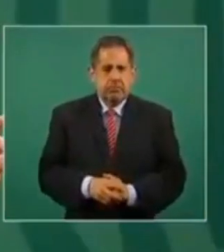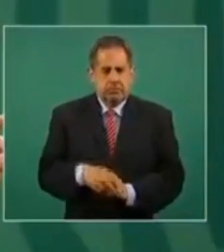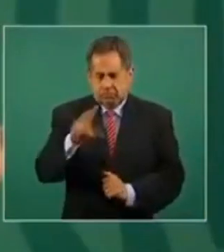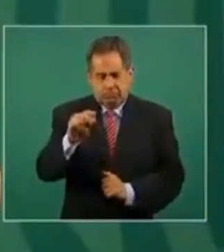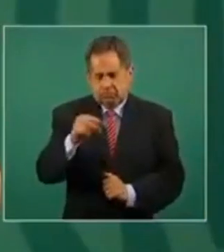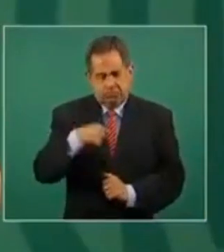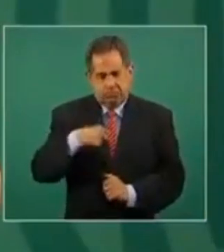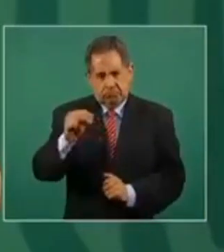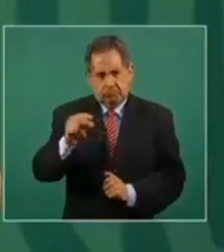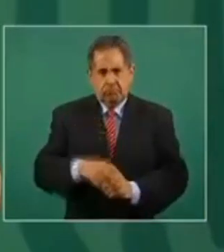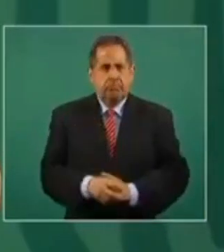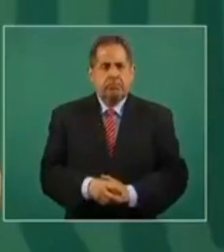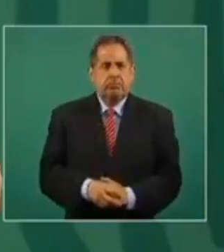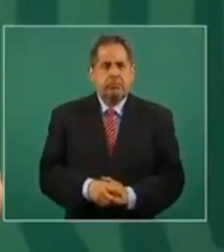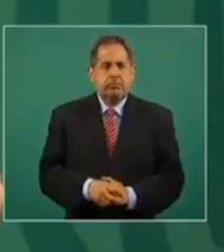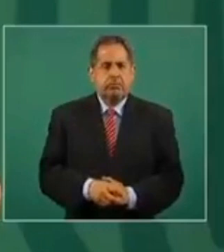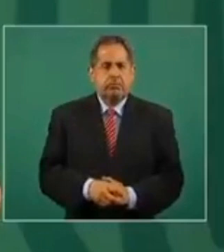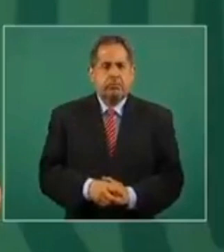No.